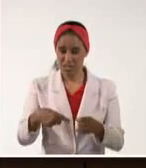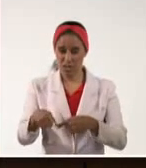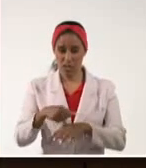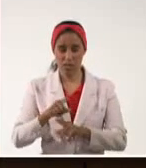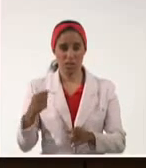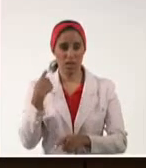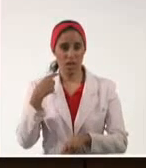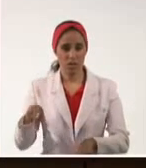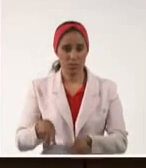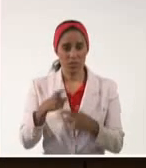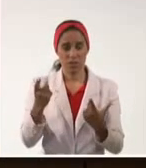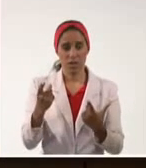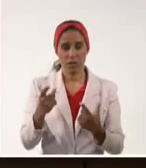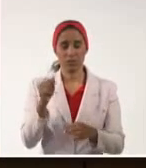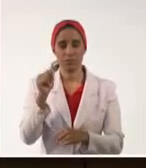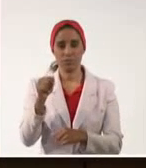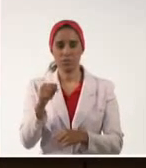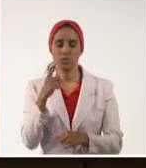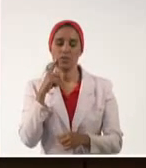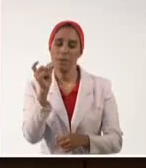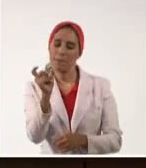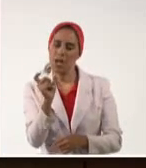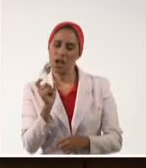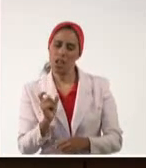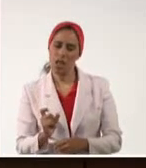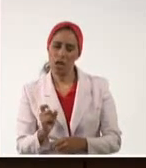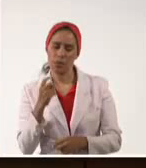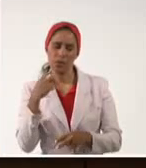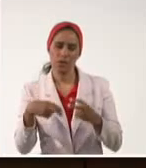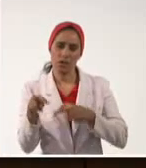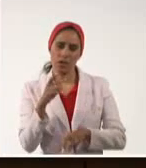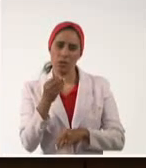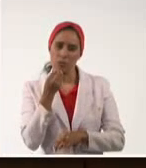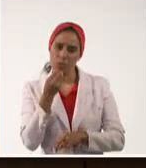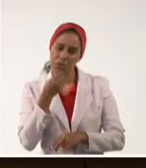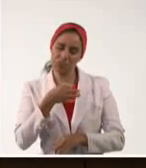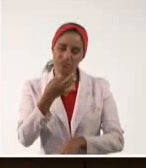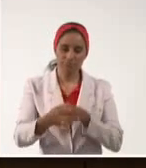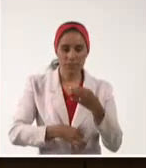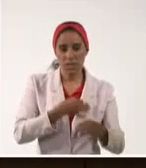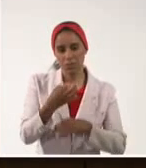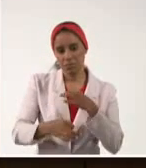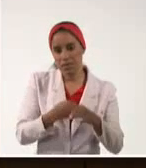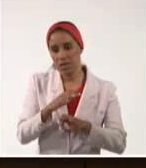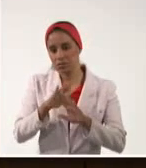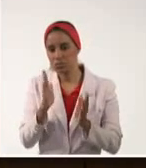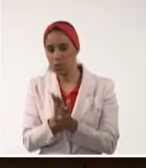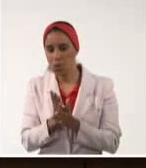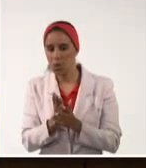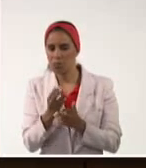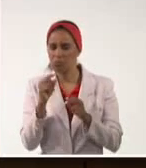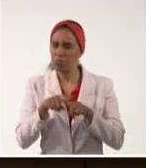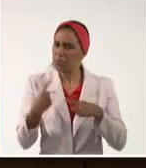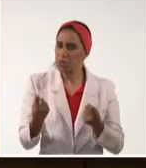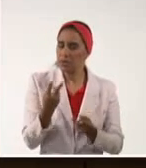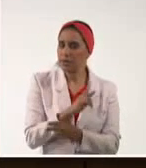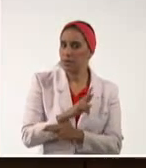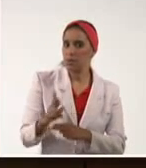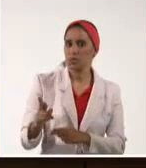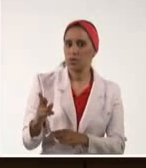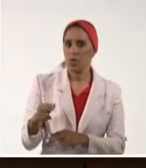FEU, encontré unas palabras que podrían explicar el misterio de esta revolución que ha